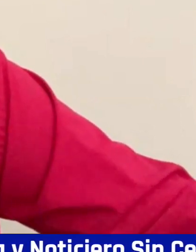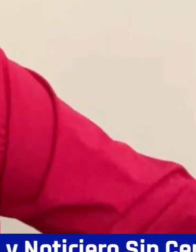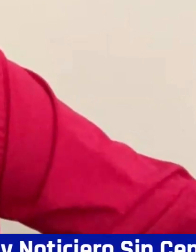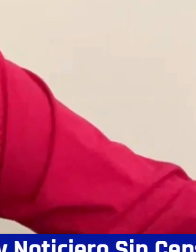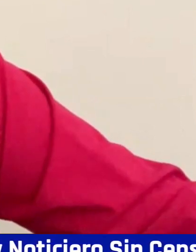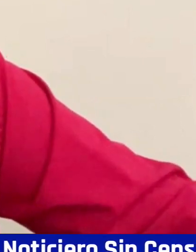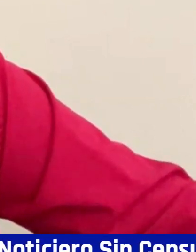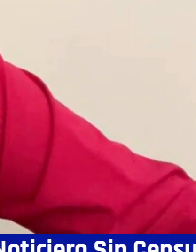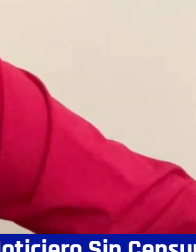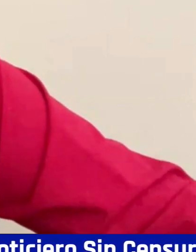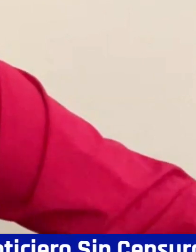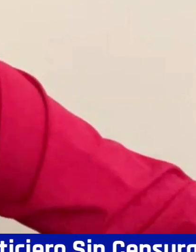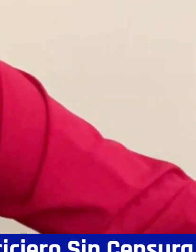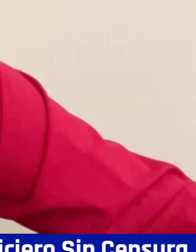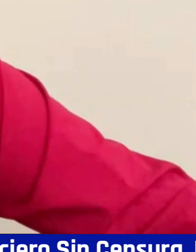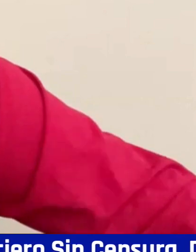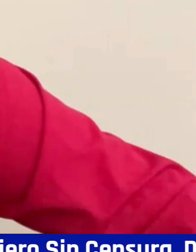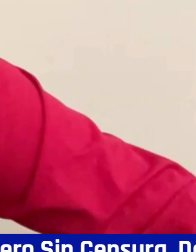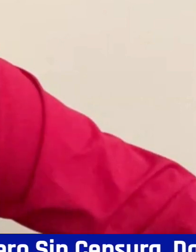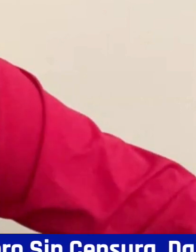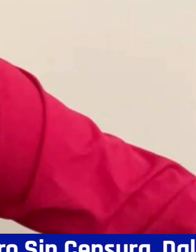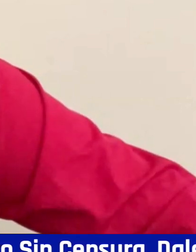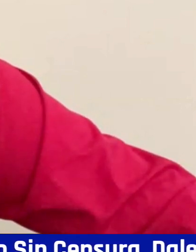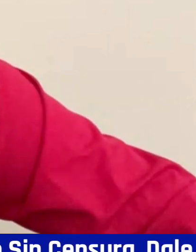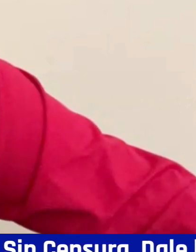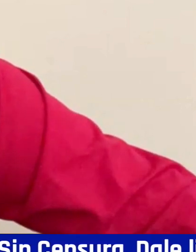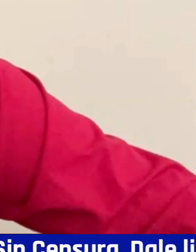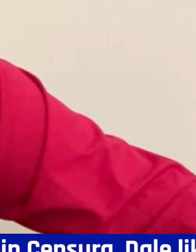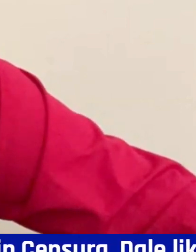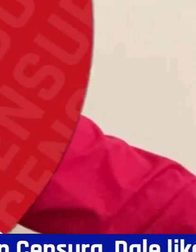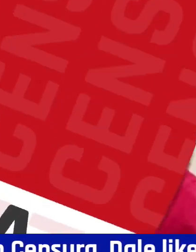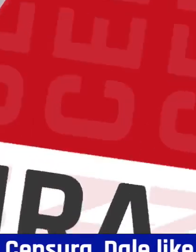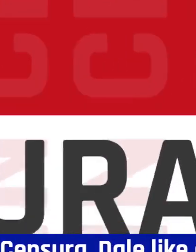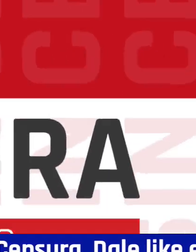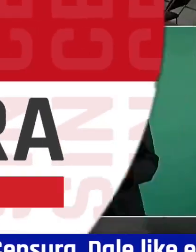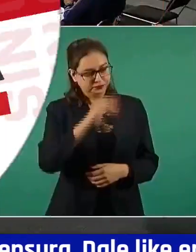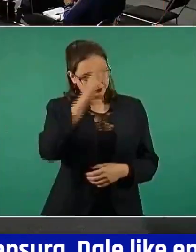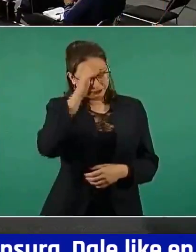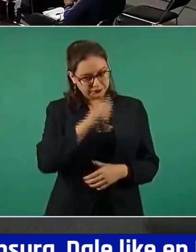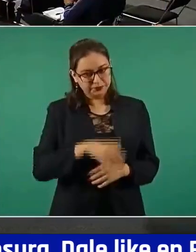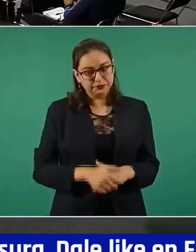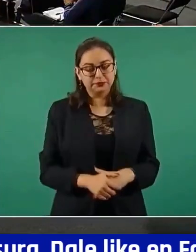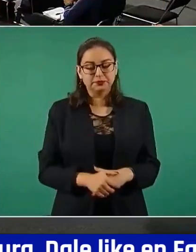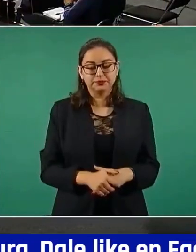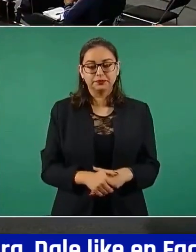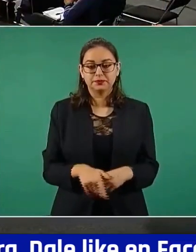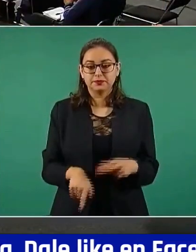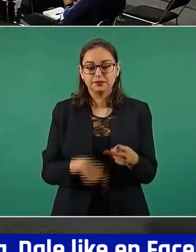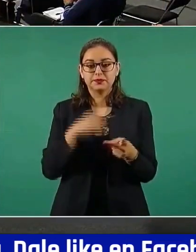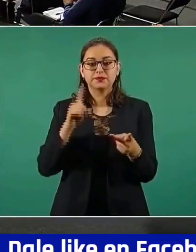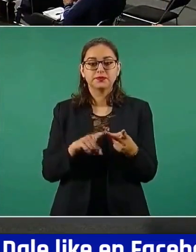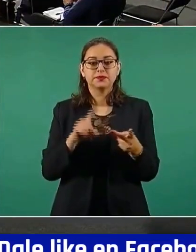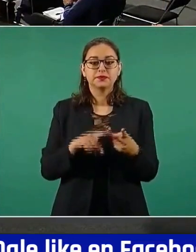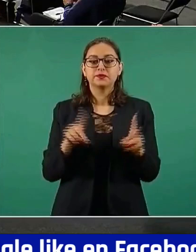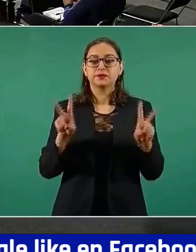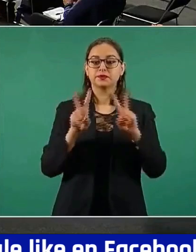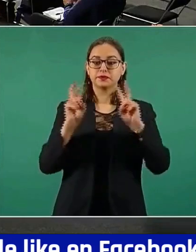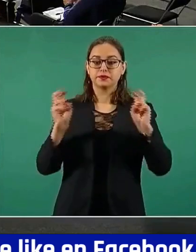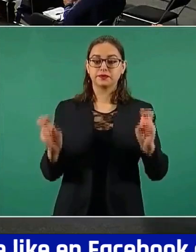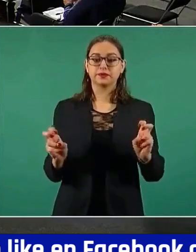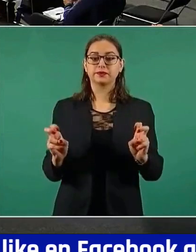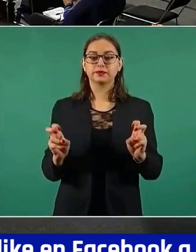la respuesta también contundente del presidente Andrés Manuel López Obrador. El segundo tema, yo quisiera